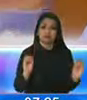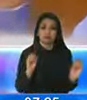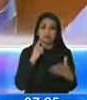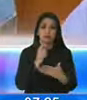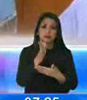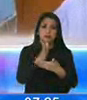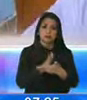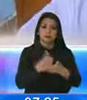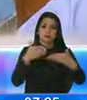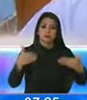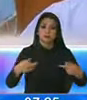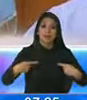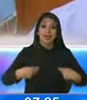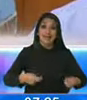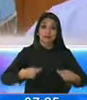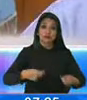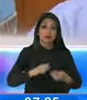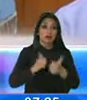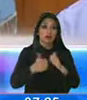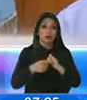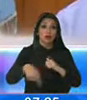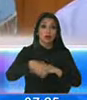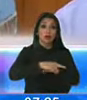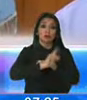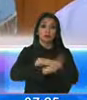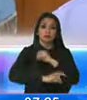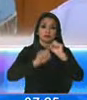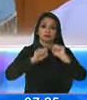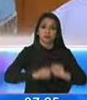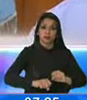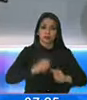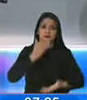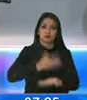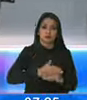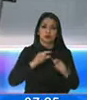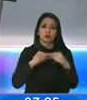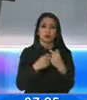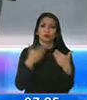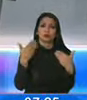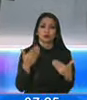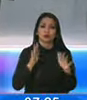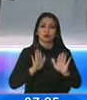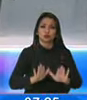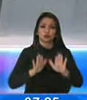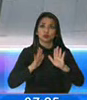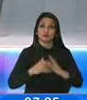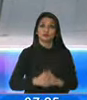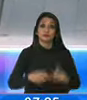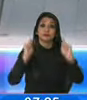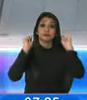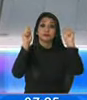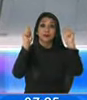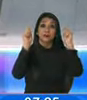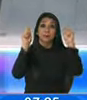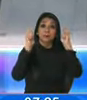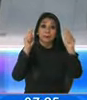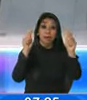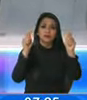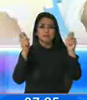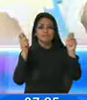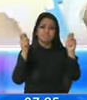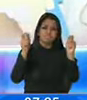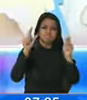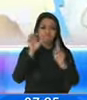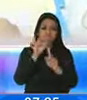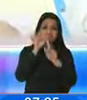y se imputará el gasto para cada una de estas organizaciones o partidos políticos que lo componen. Se trata de una campaña electoral sui generis, pues